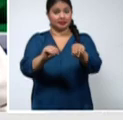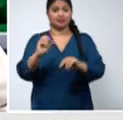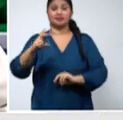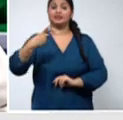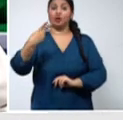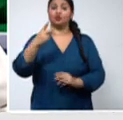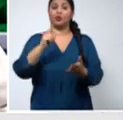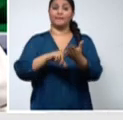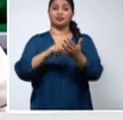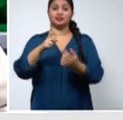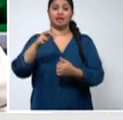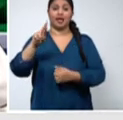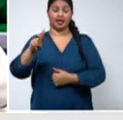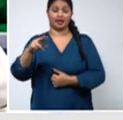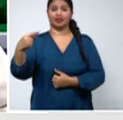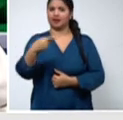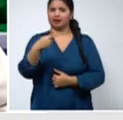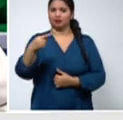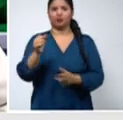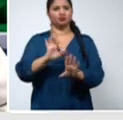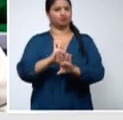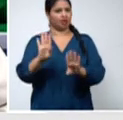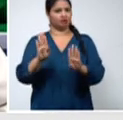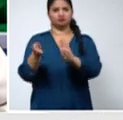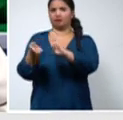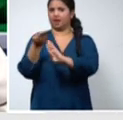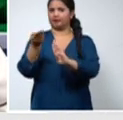Ayer se procesaron